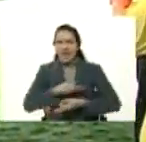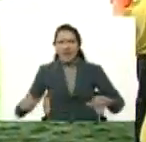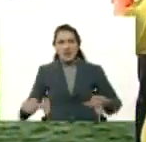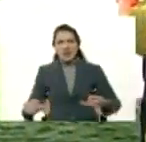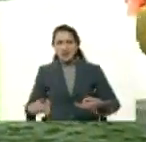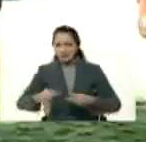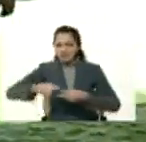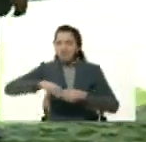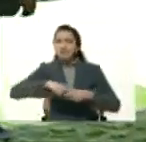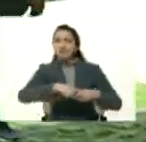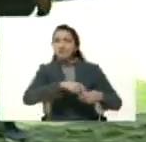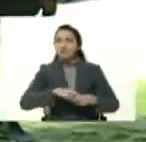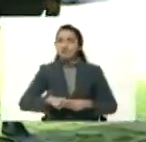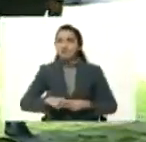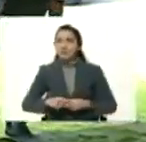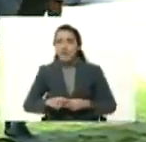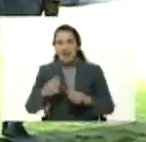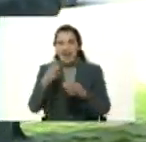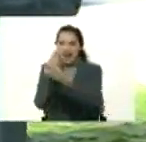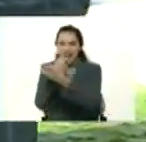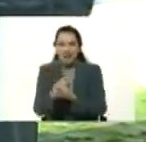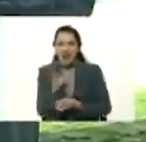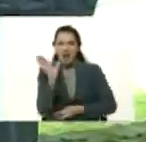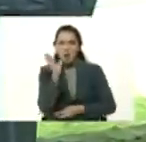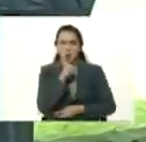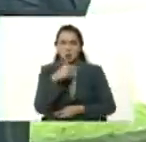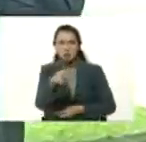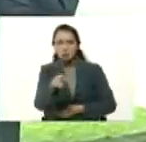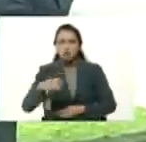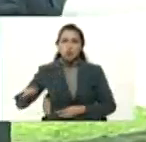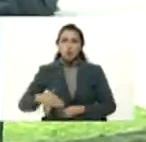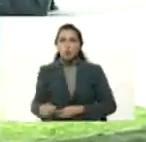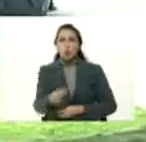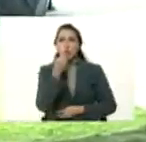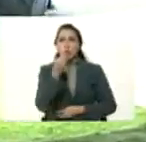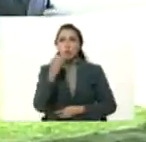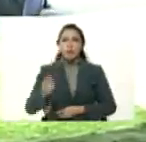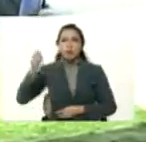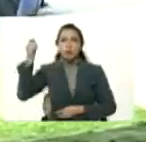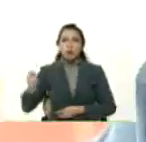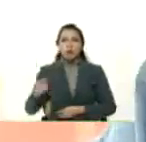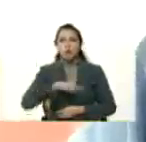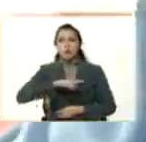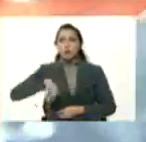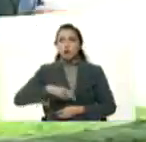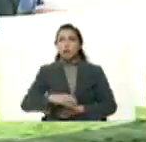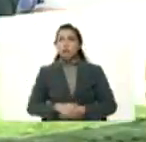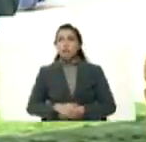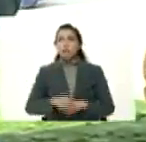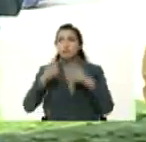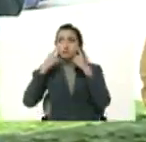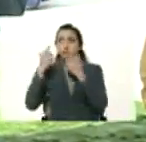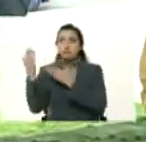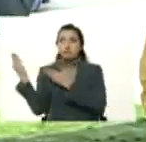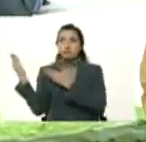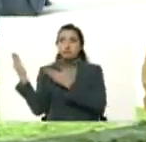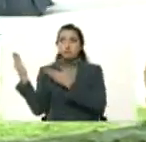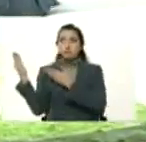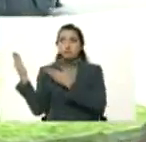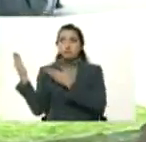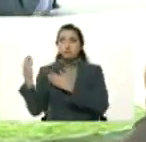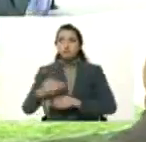Mira, este es sin piel y sin espina. ¡Come pescado! Es la consigna. ¿Ah? ¿Qué dice Laya? Dale teléfono a